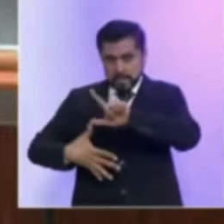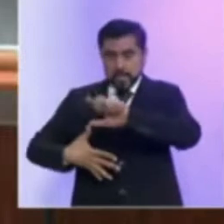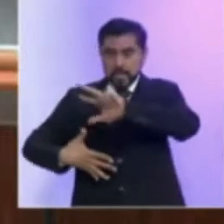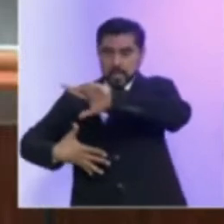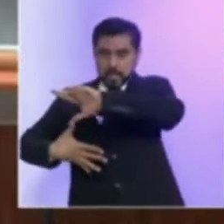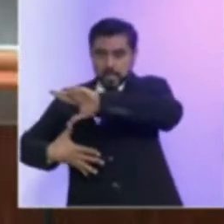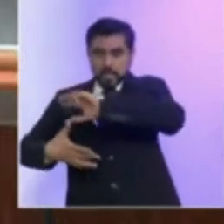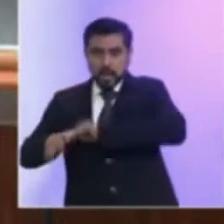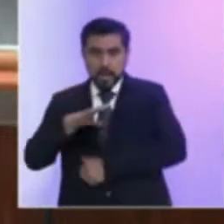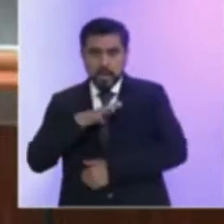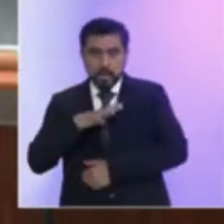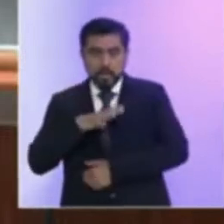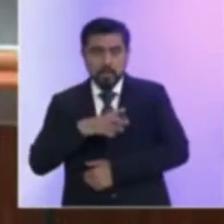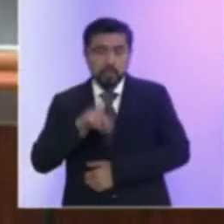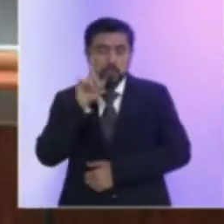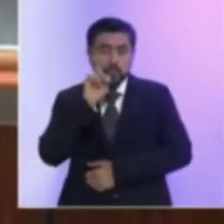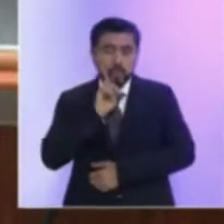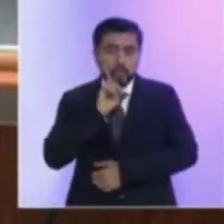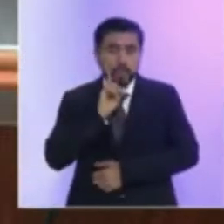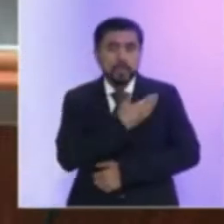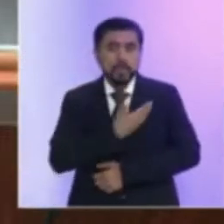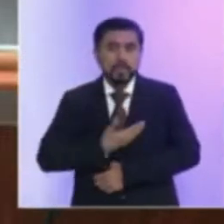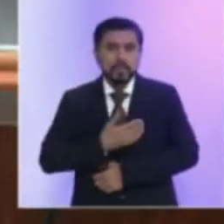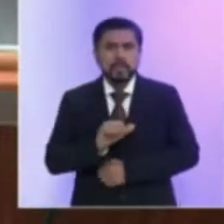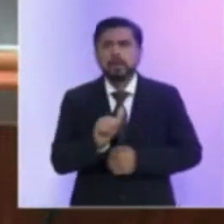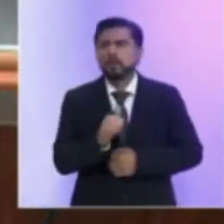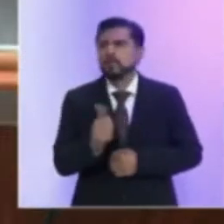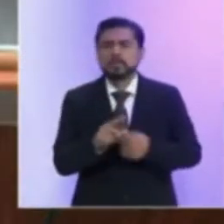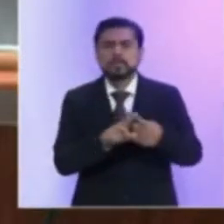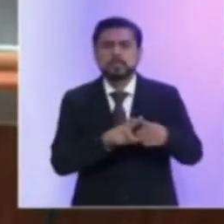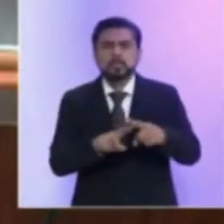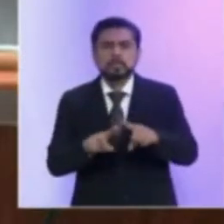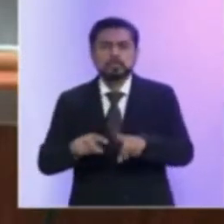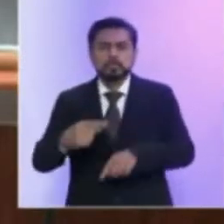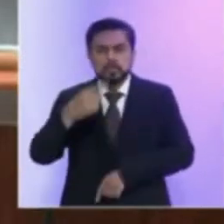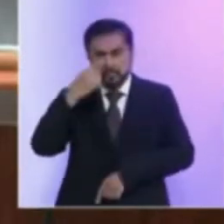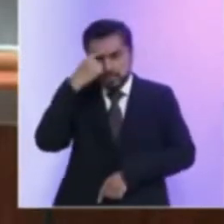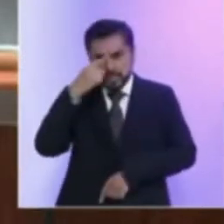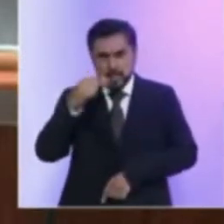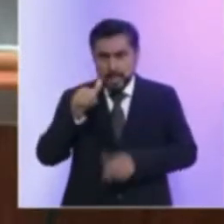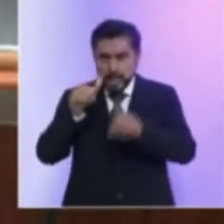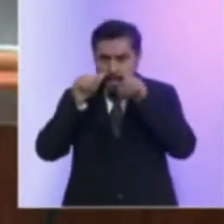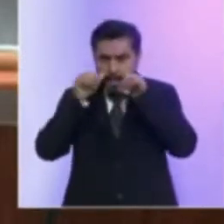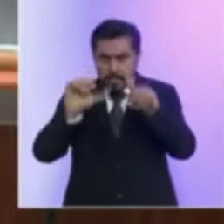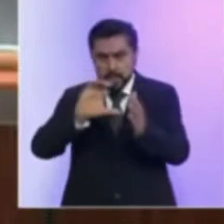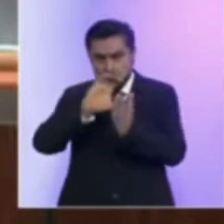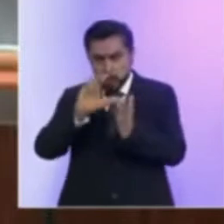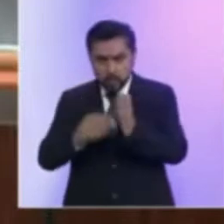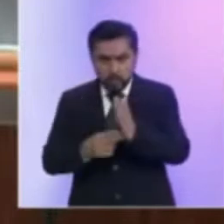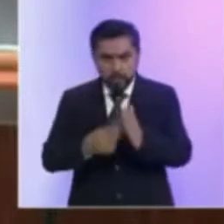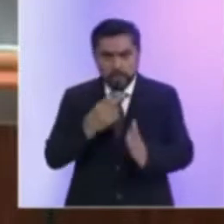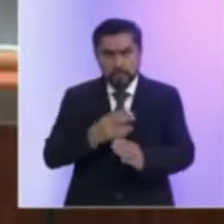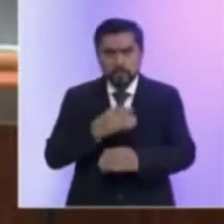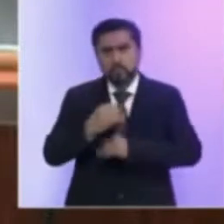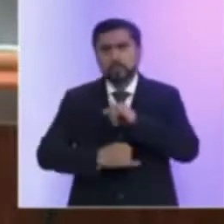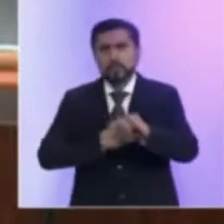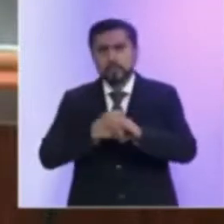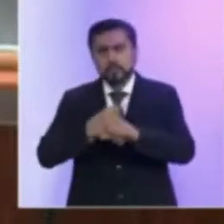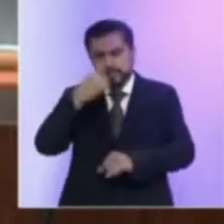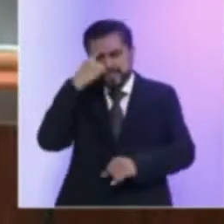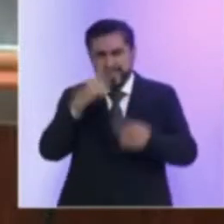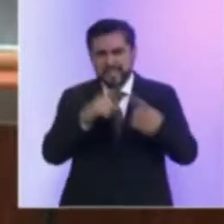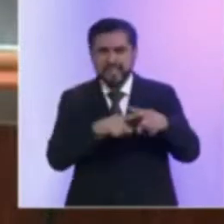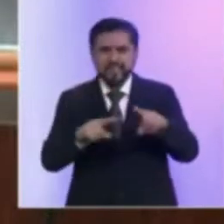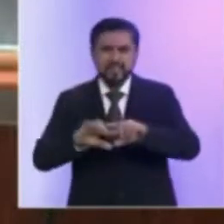Caribe, dando vida, entre otras, a la Convención sobre la Eliminación de Todas las